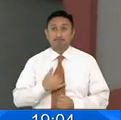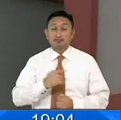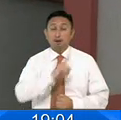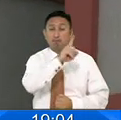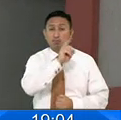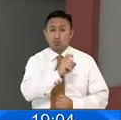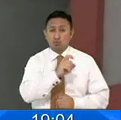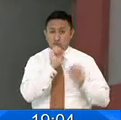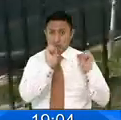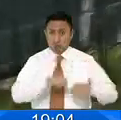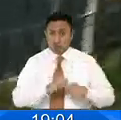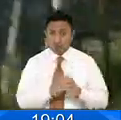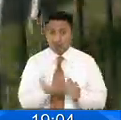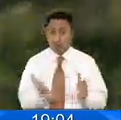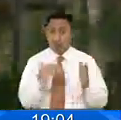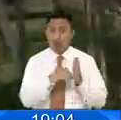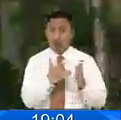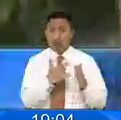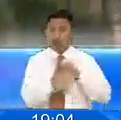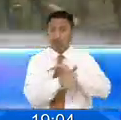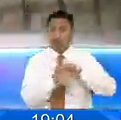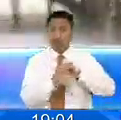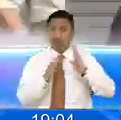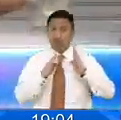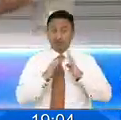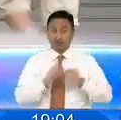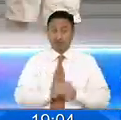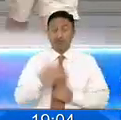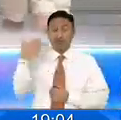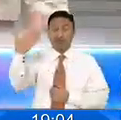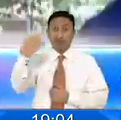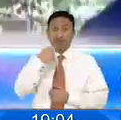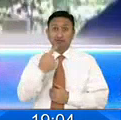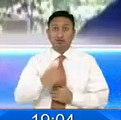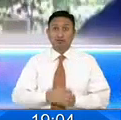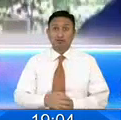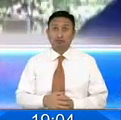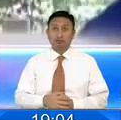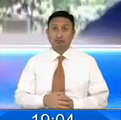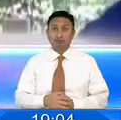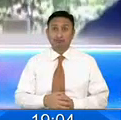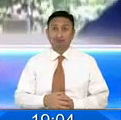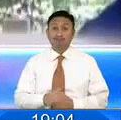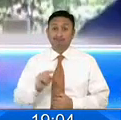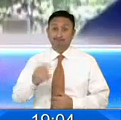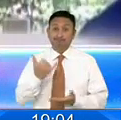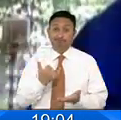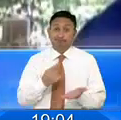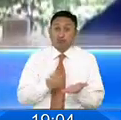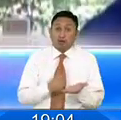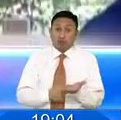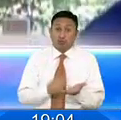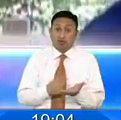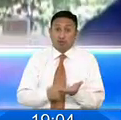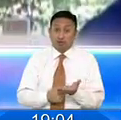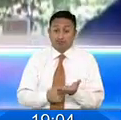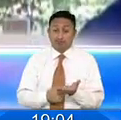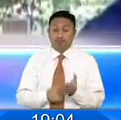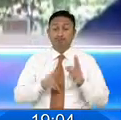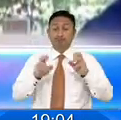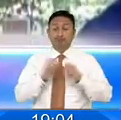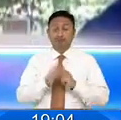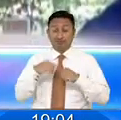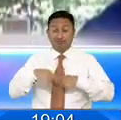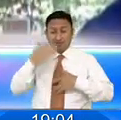al confinamiento, el burgomaestre dijo: estamos evaluando nosotros desde el punto de vista epidemiológico, desde el punto de